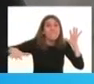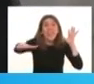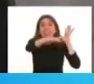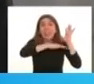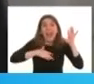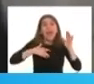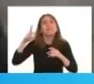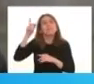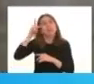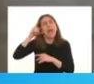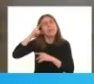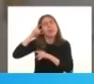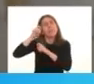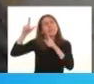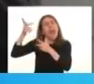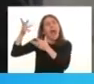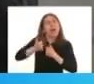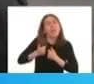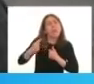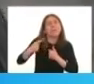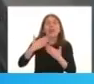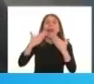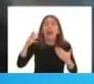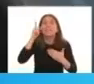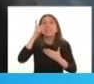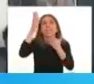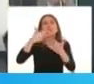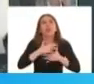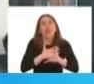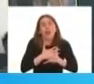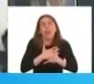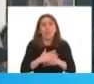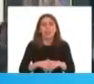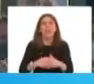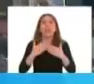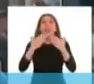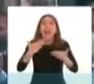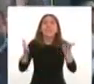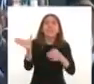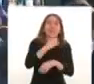me acompañe siempre. Gracias Néstor de corazón. Gracias a todos.